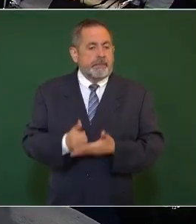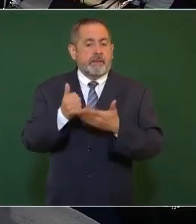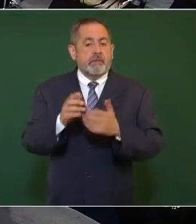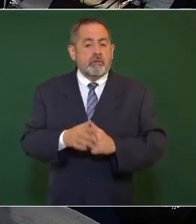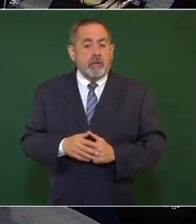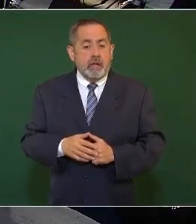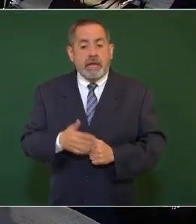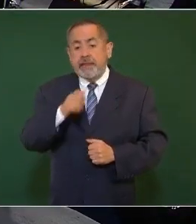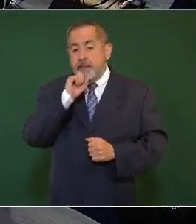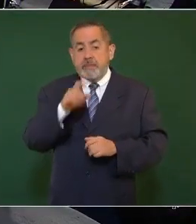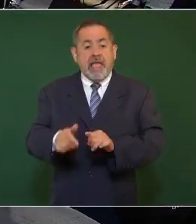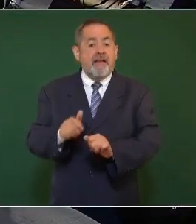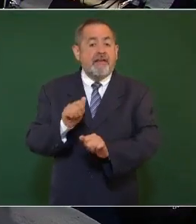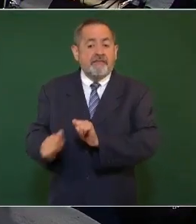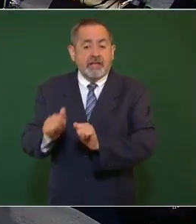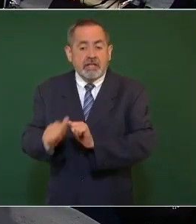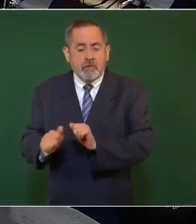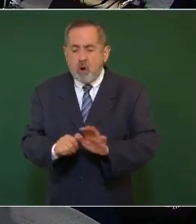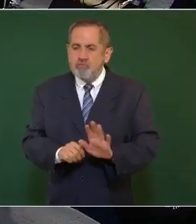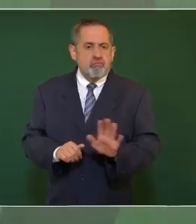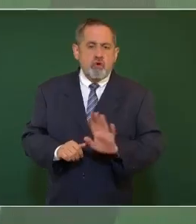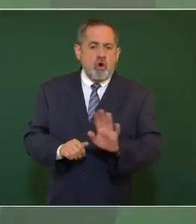paga en efectivo,